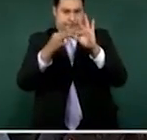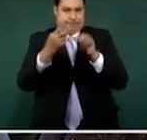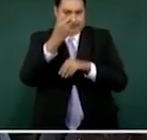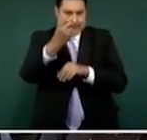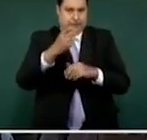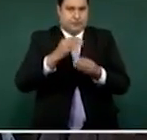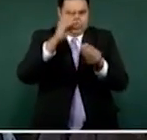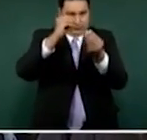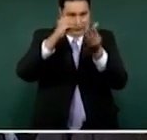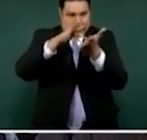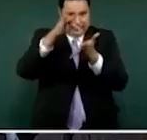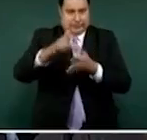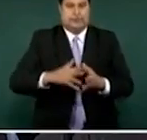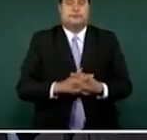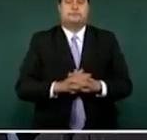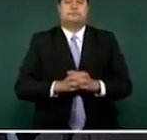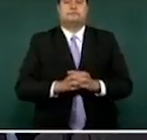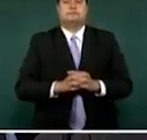Gracias.